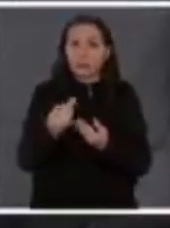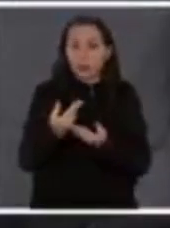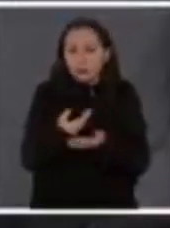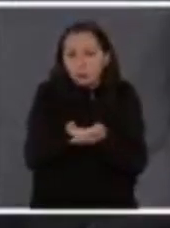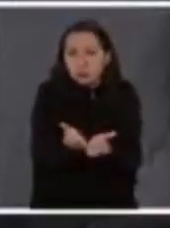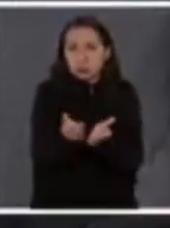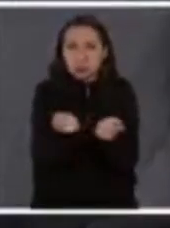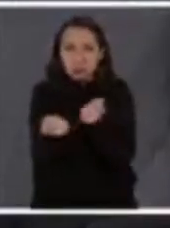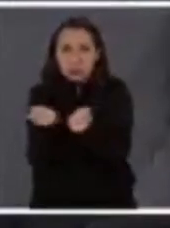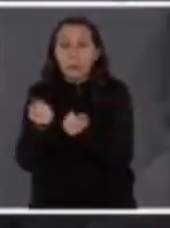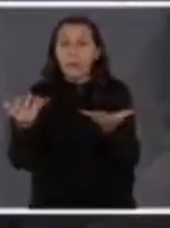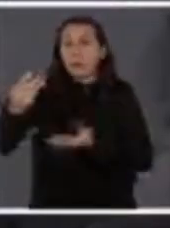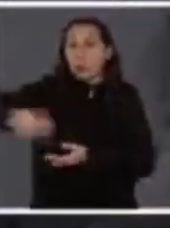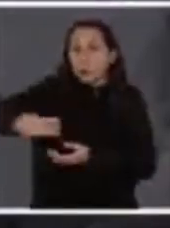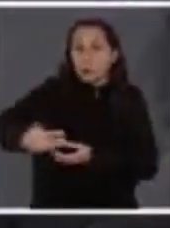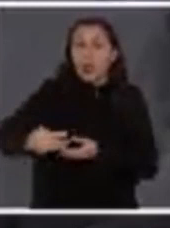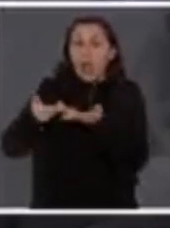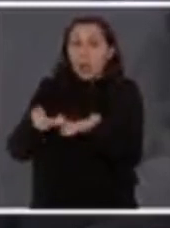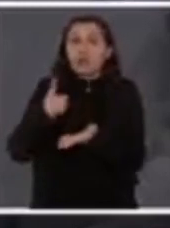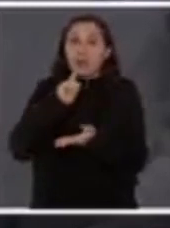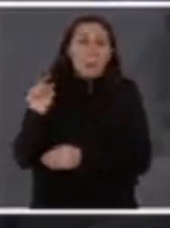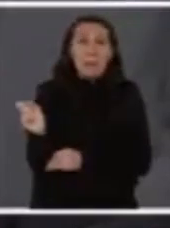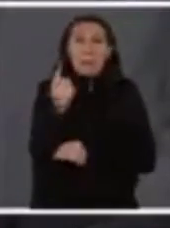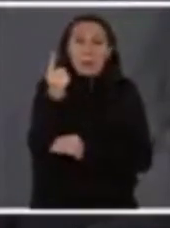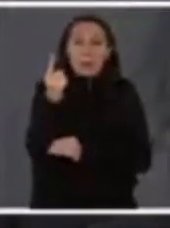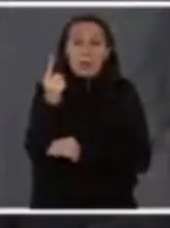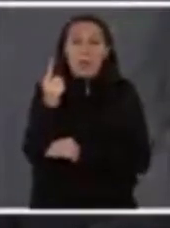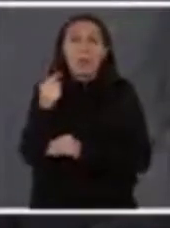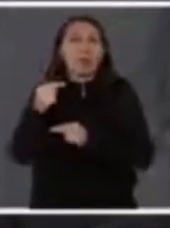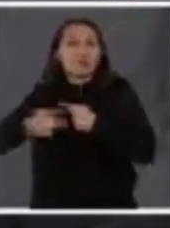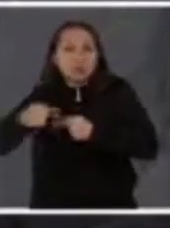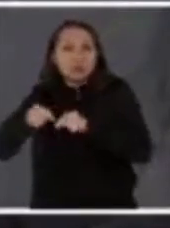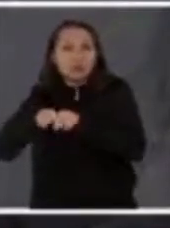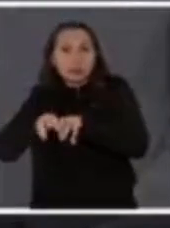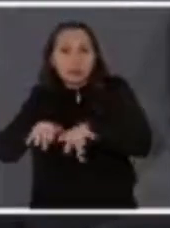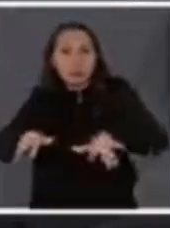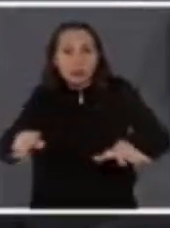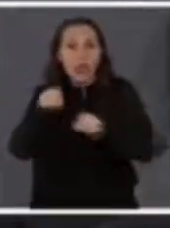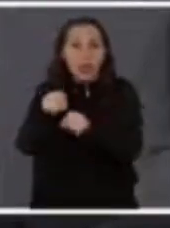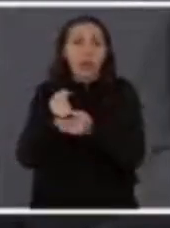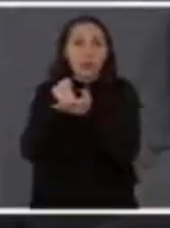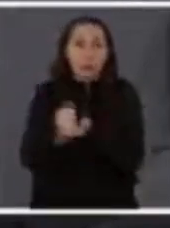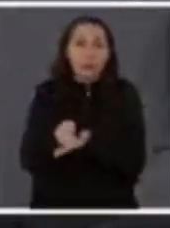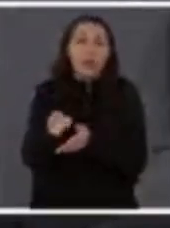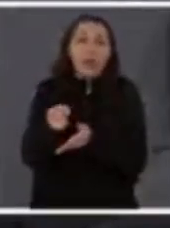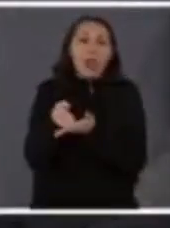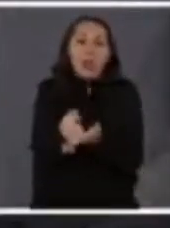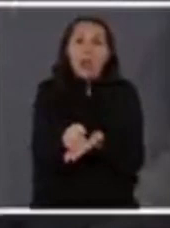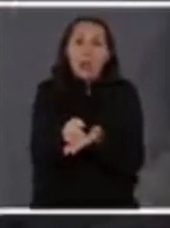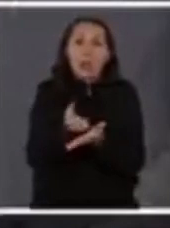todos los recursos para que las municipalidades, que son quienes tienen el primer, son el motorcito a partir del cual vamos a empezar